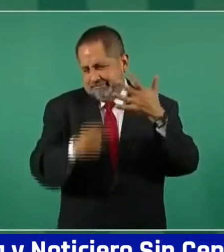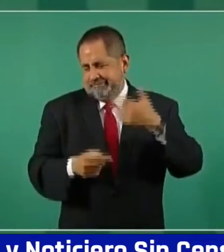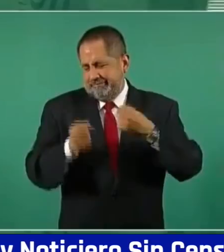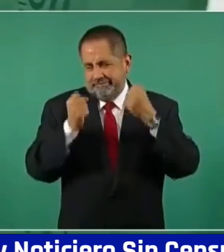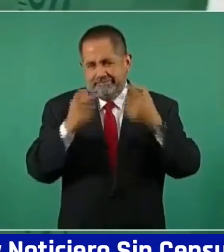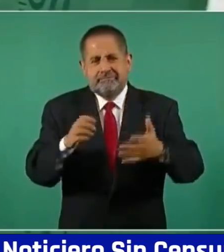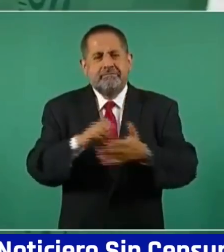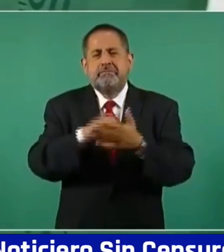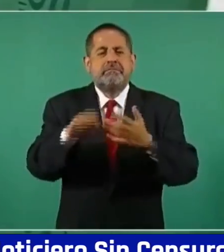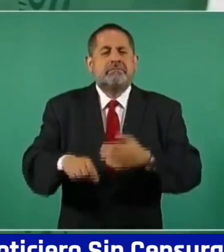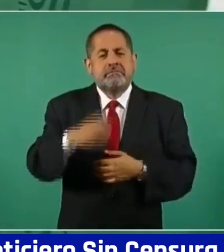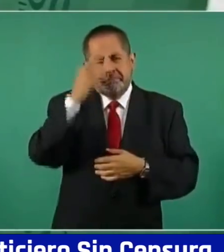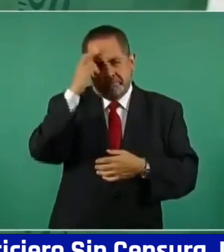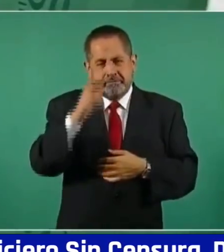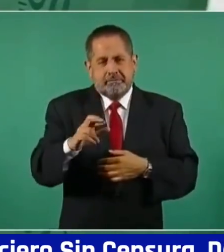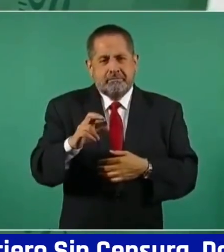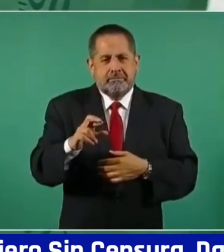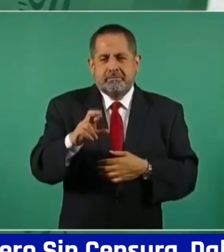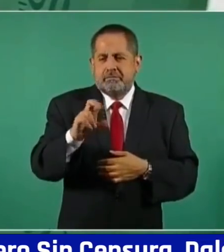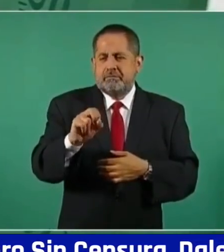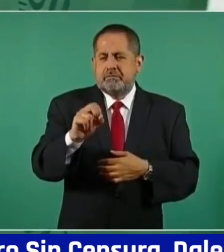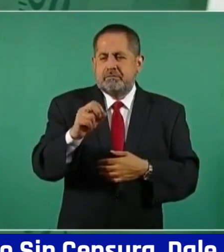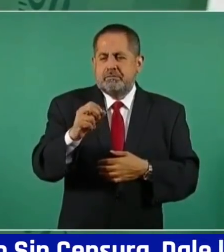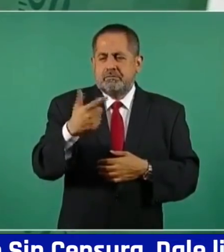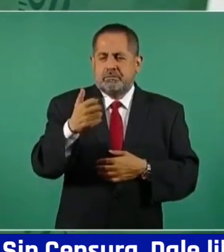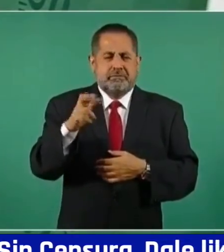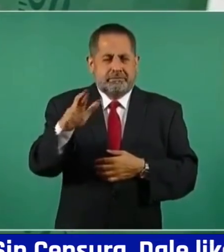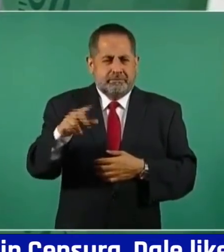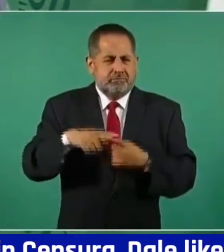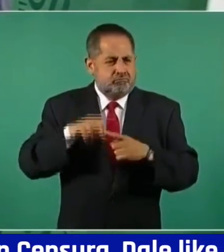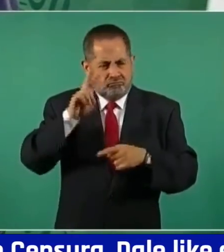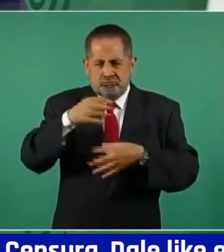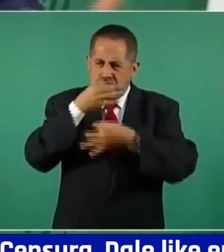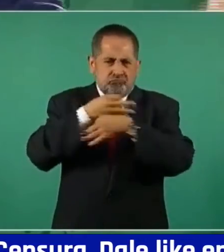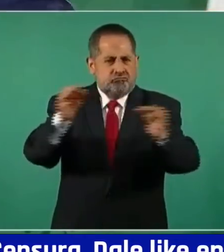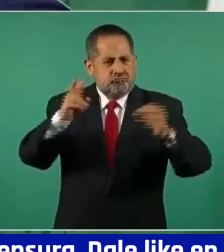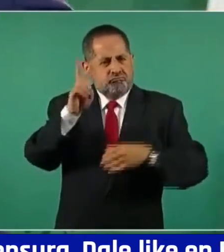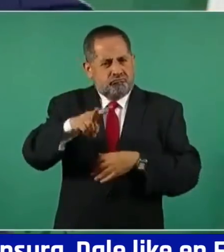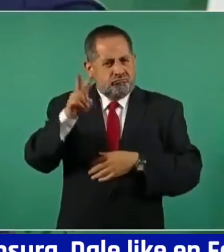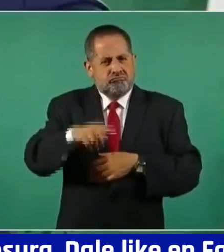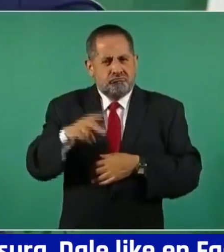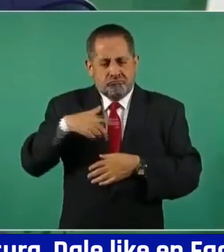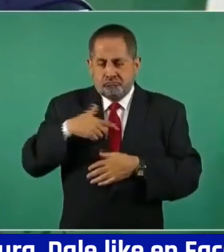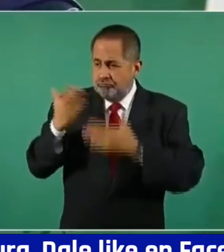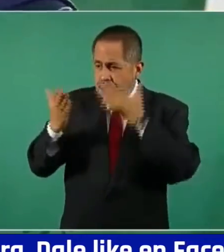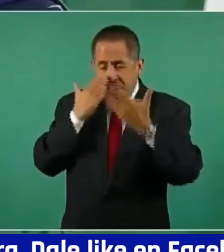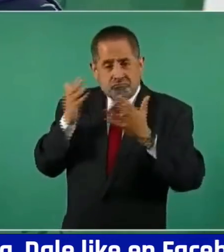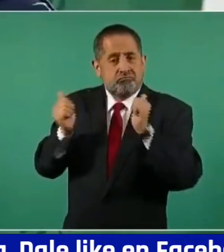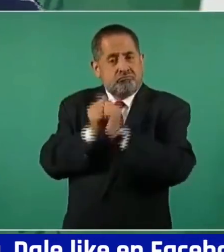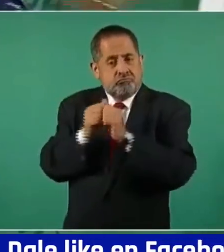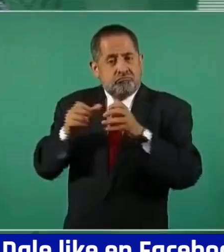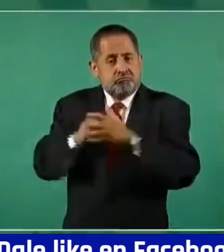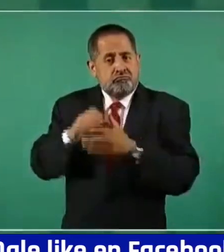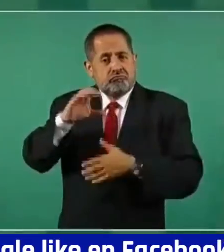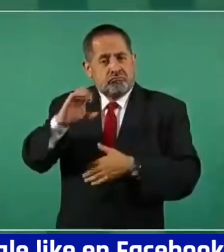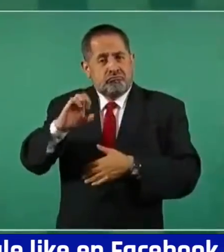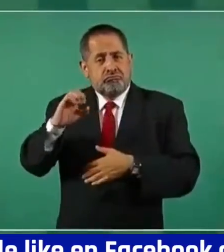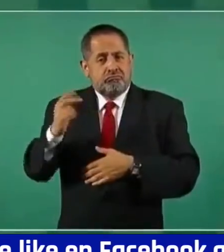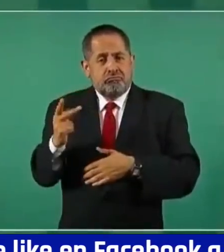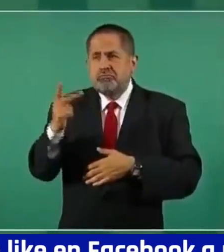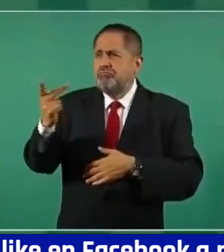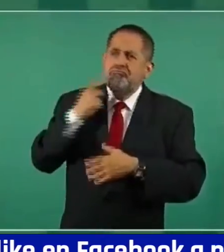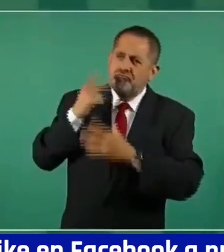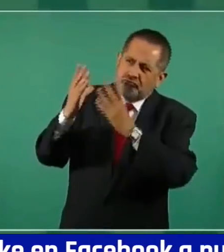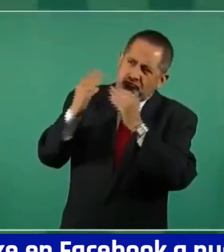datos, por ejemplo, de Roger Bartra. Y lo digo porque pues yo estudié en ciencia política y